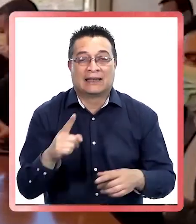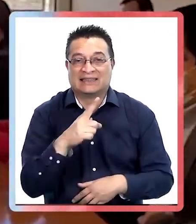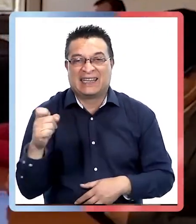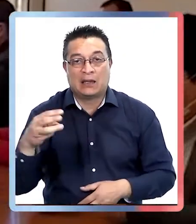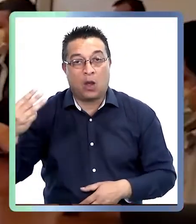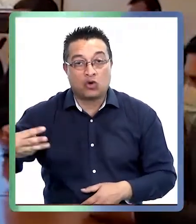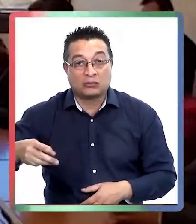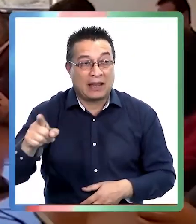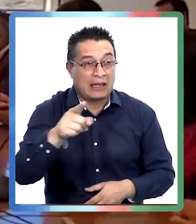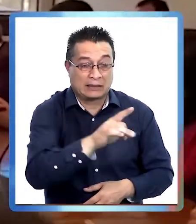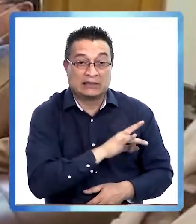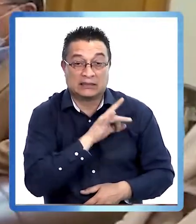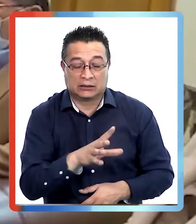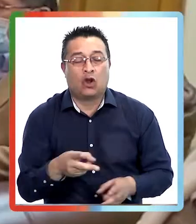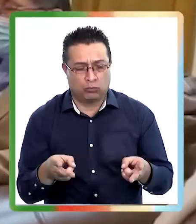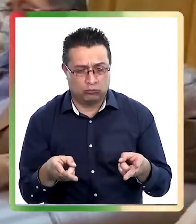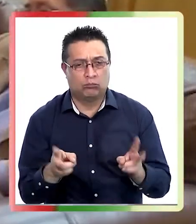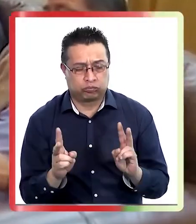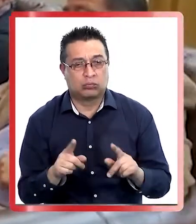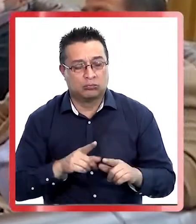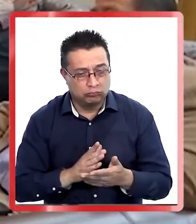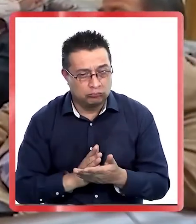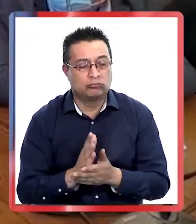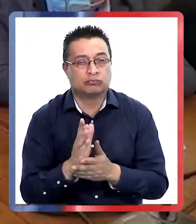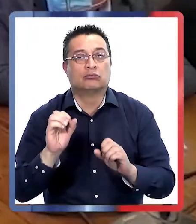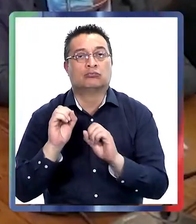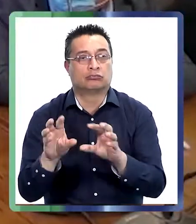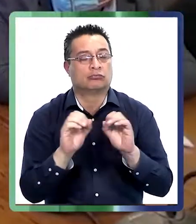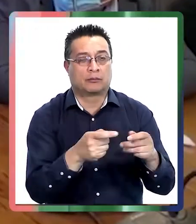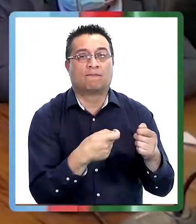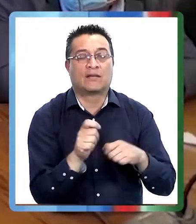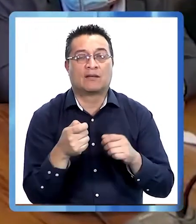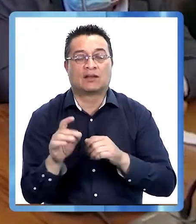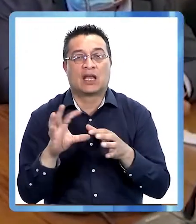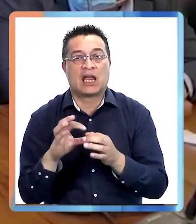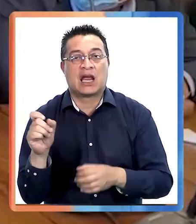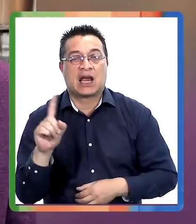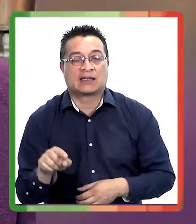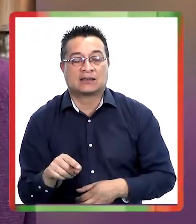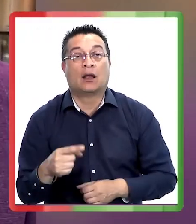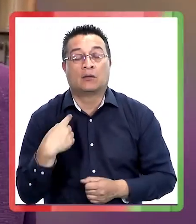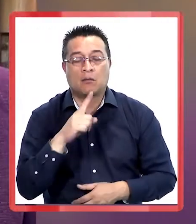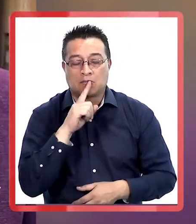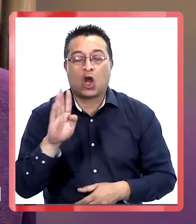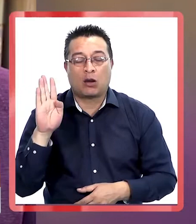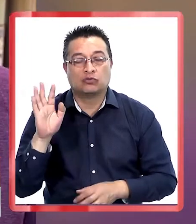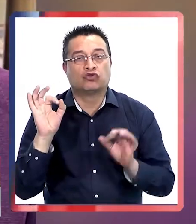100 municipalidades en Chile que están dispuestas a iniciar la distribución y venta de gas. Está el